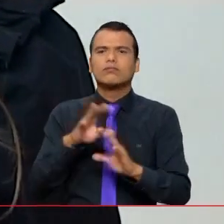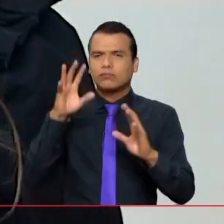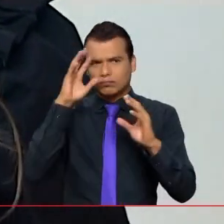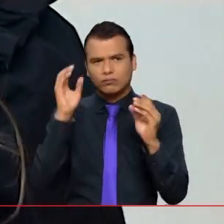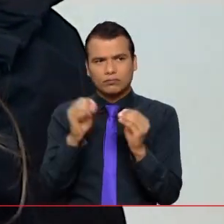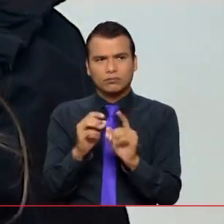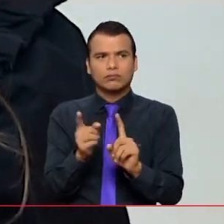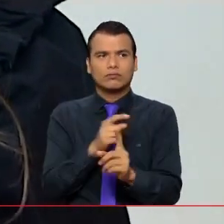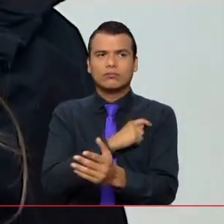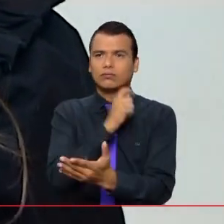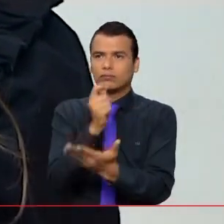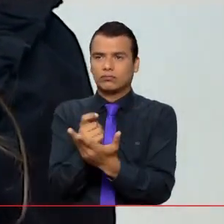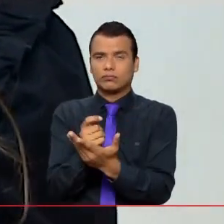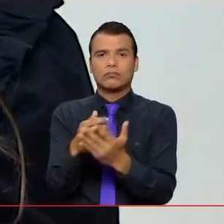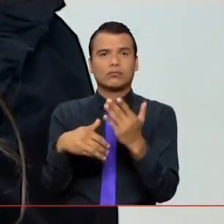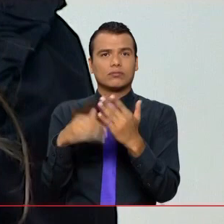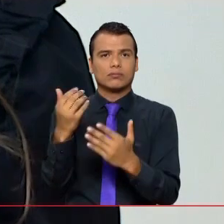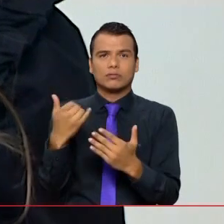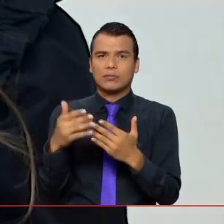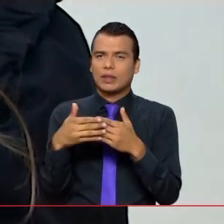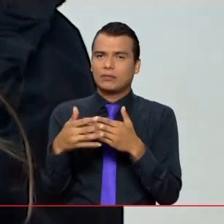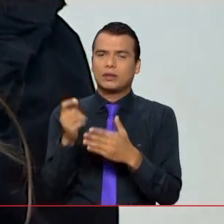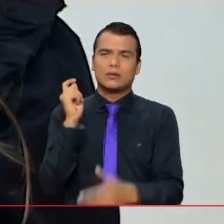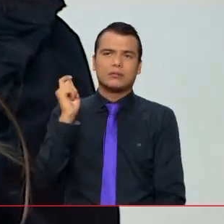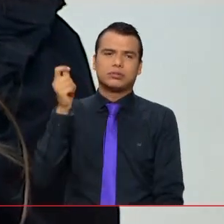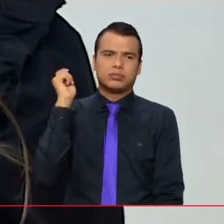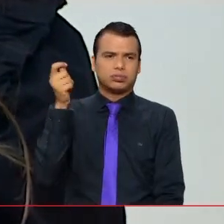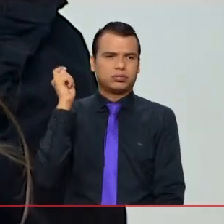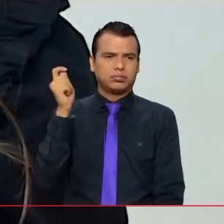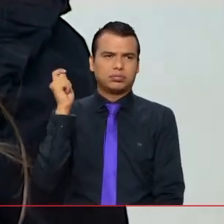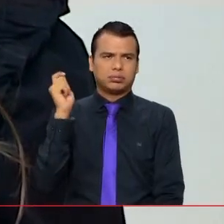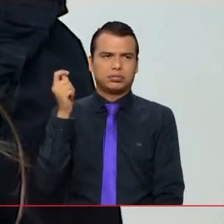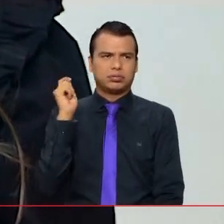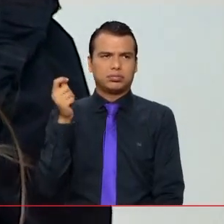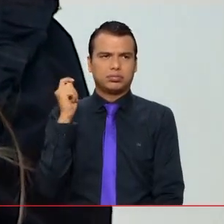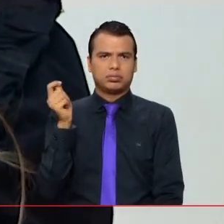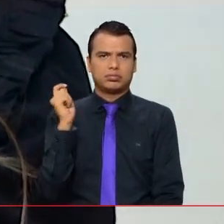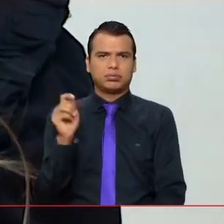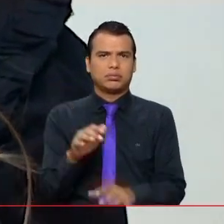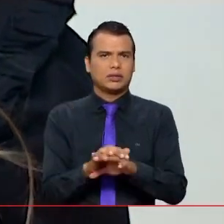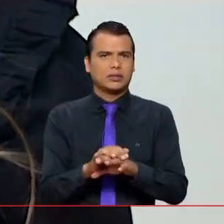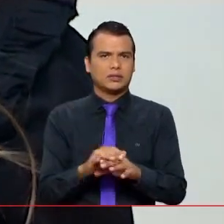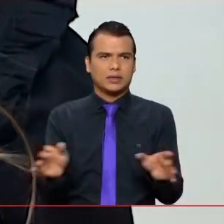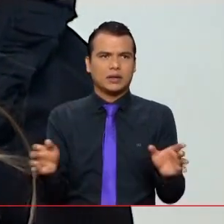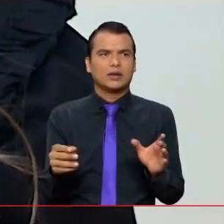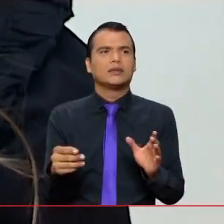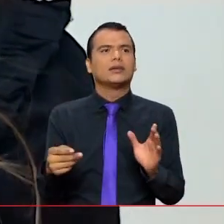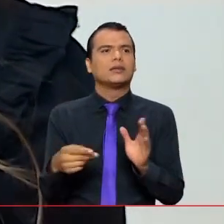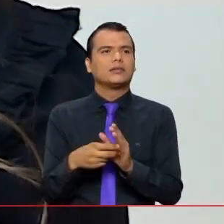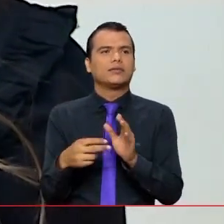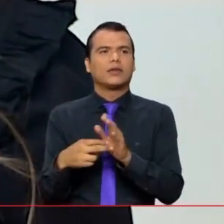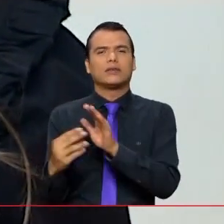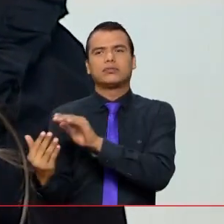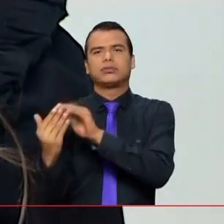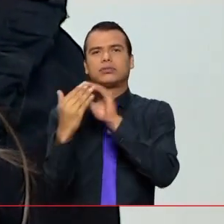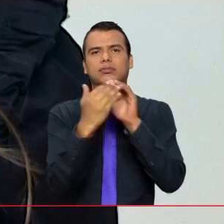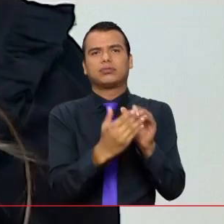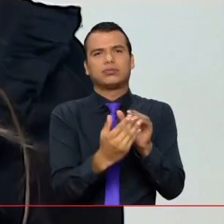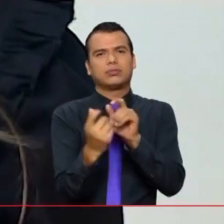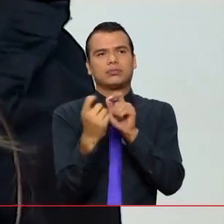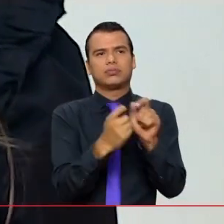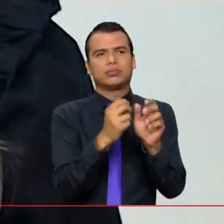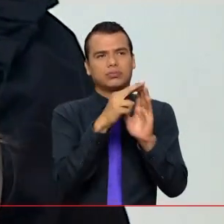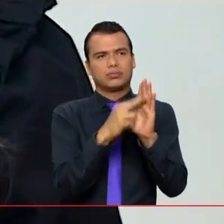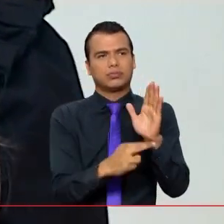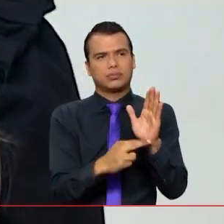un abono como una cuota inicial y nosotros, mediante un acto administrativo, les vamos a hacer la titulación con una cláusula